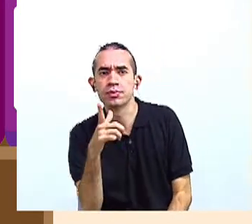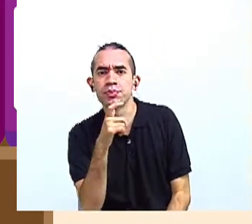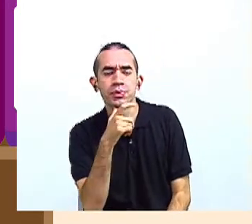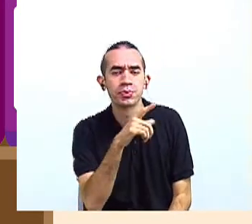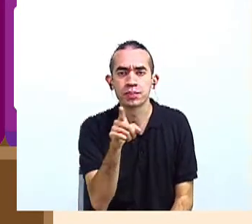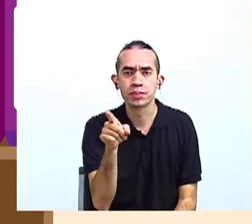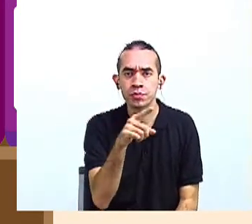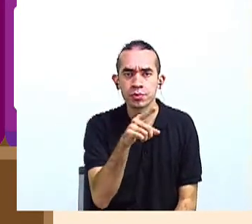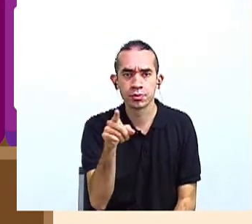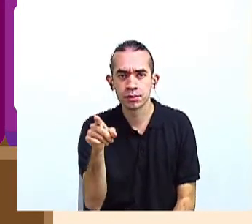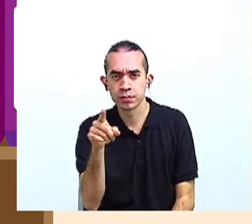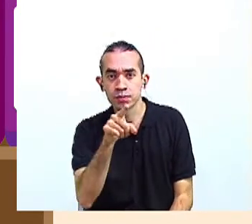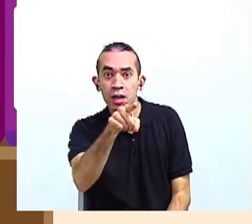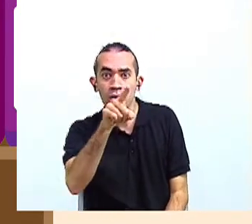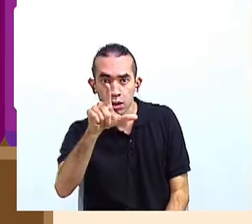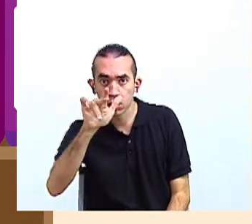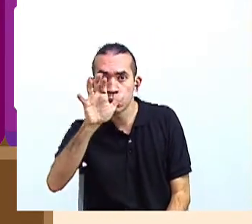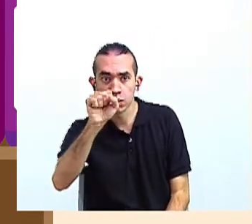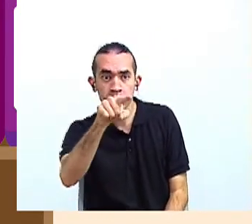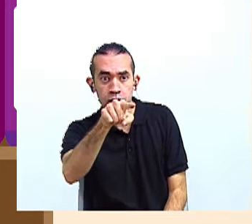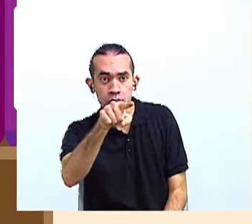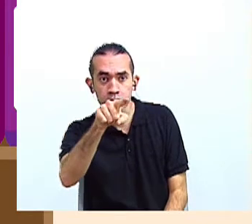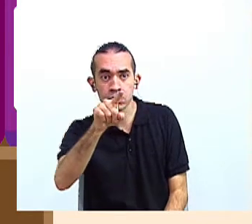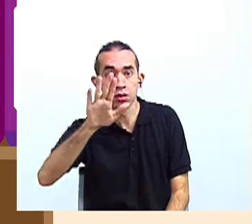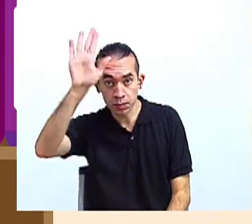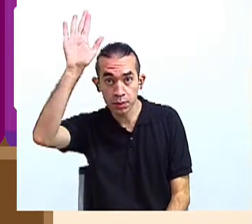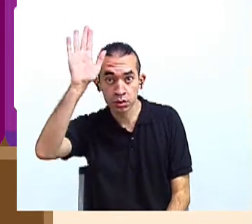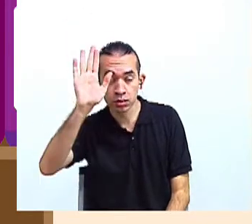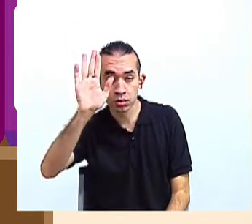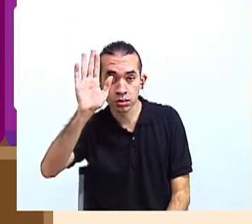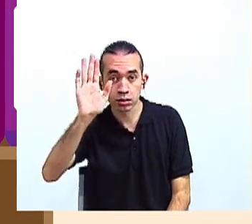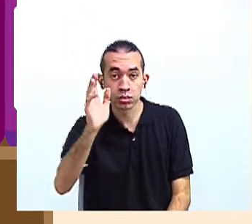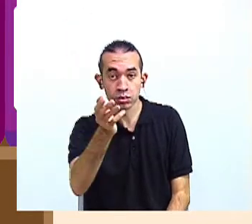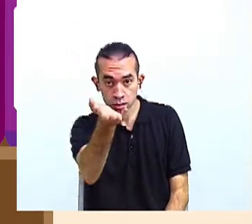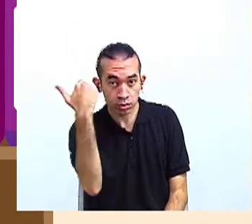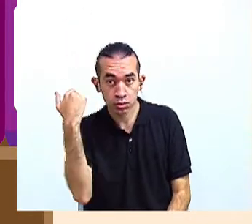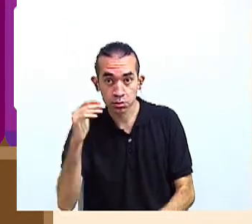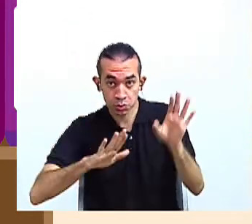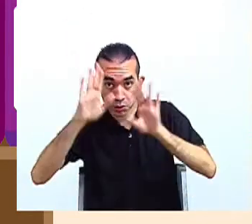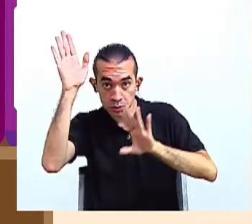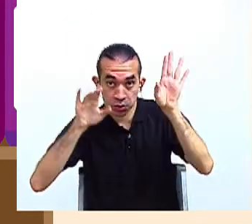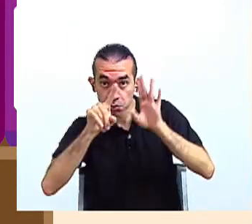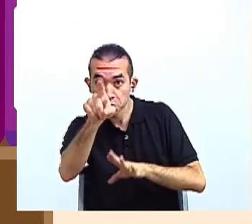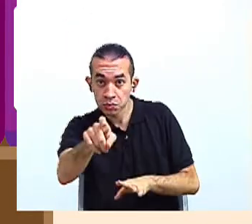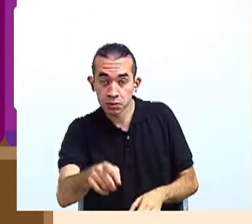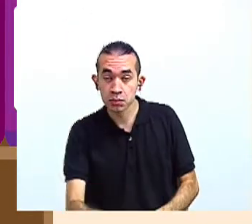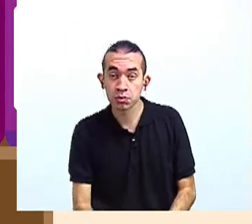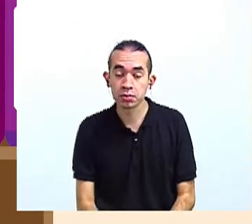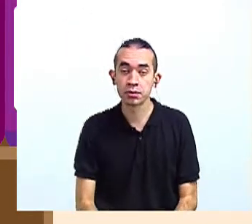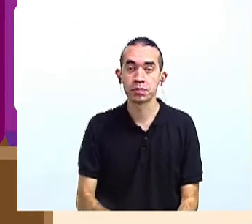favor? Luis, veo que usted levantó la mano. ¿Quiere participar?